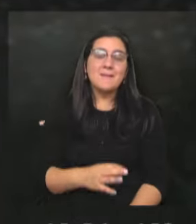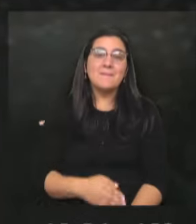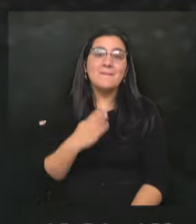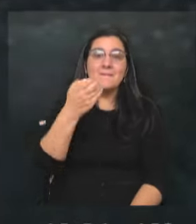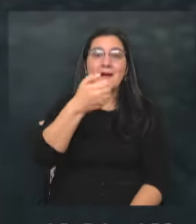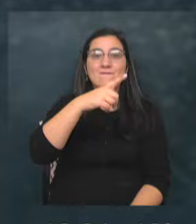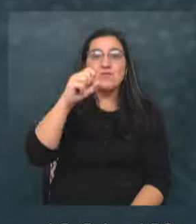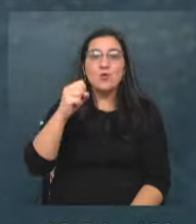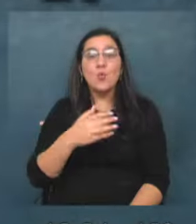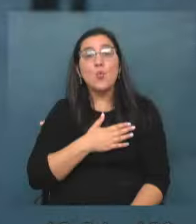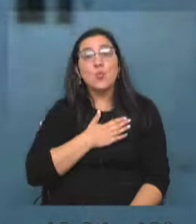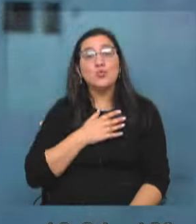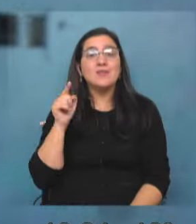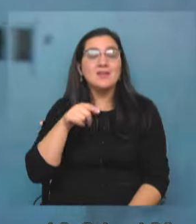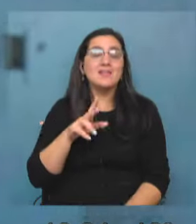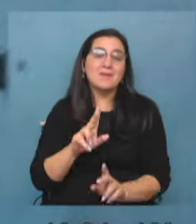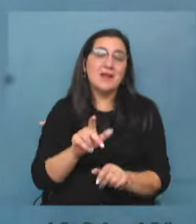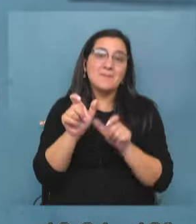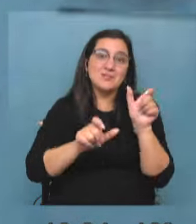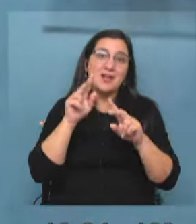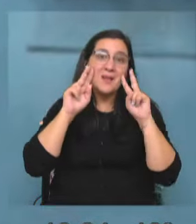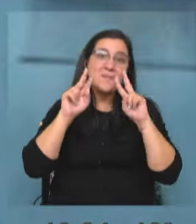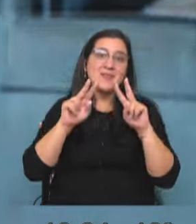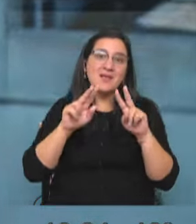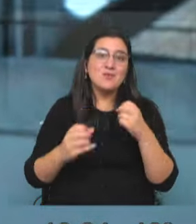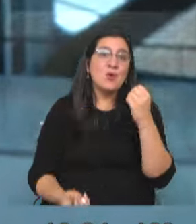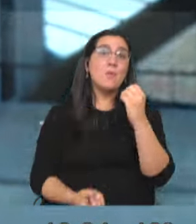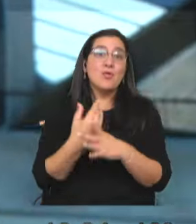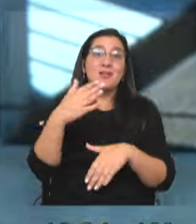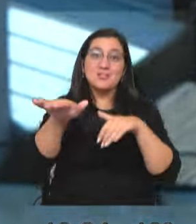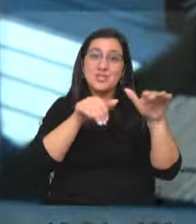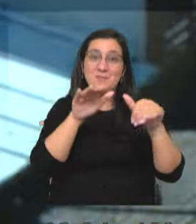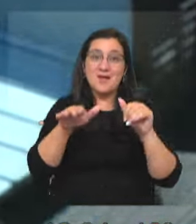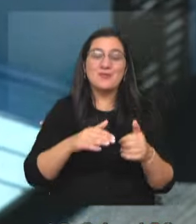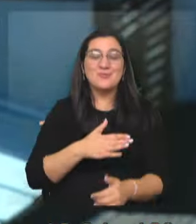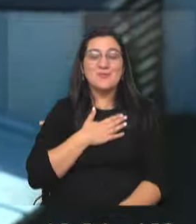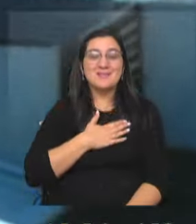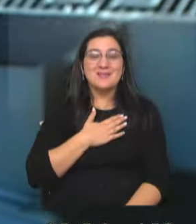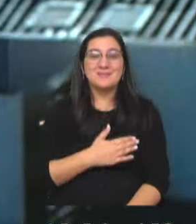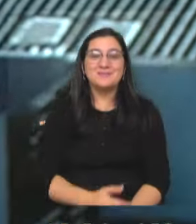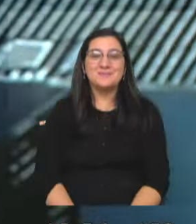gusto haber venido. Y a los telespectadores, una forma también muy moderna de llamarlos, un placer también. De periodista de